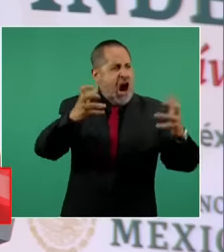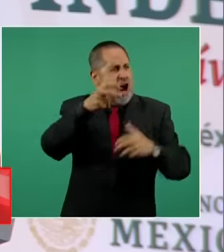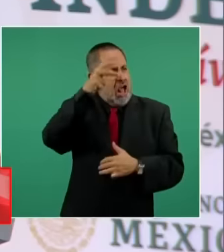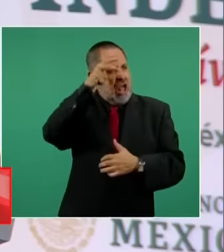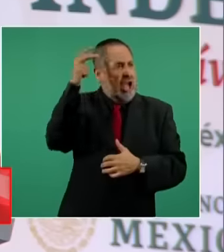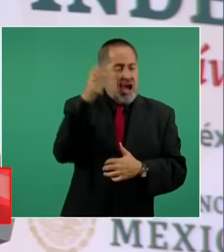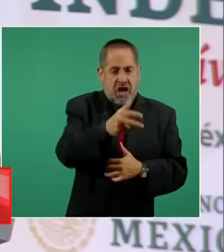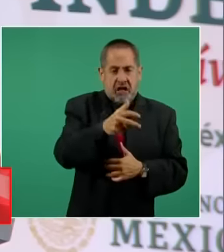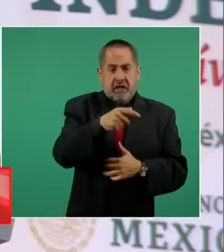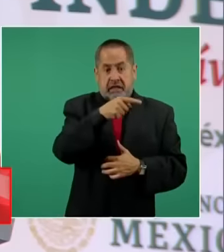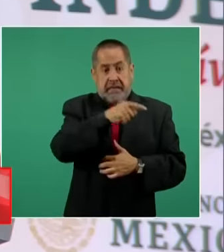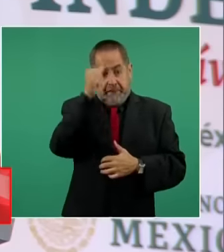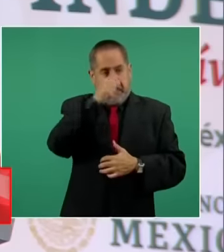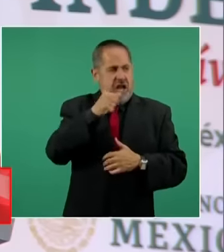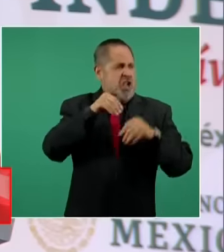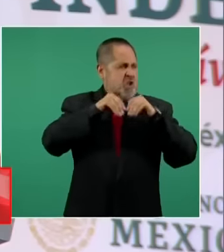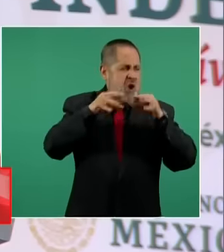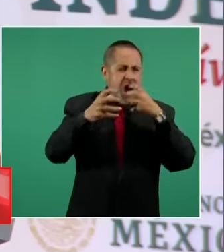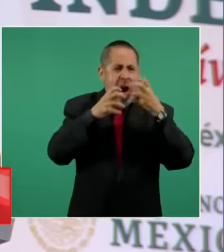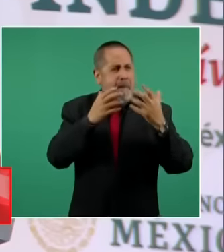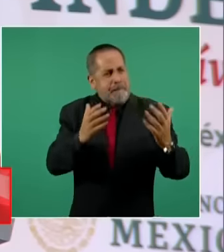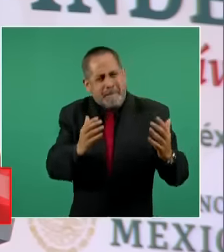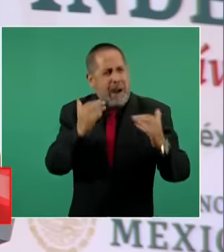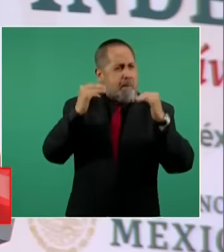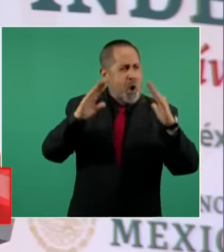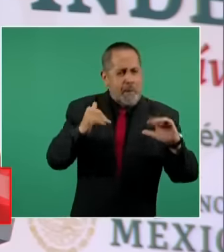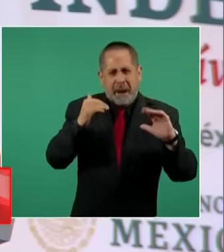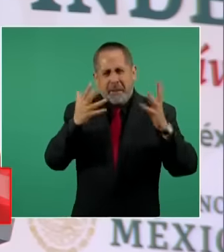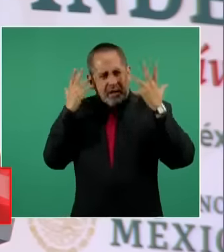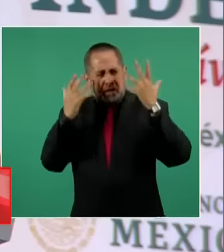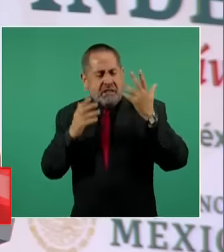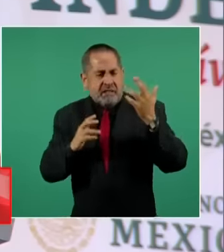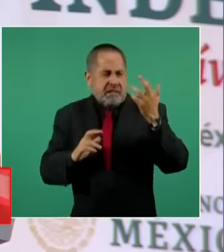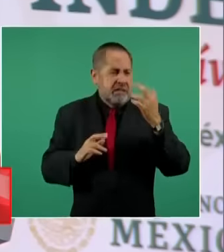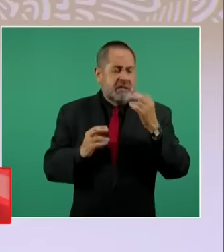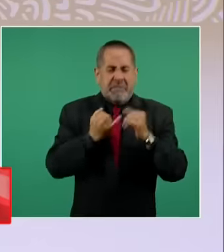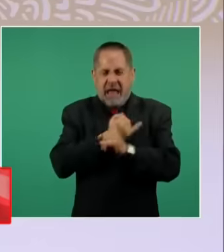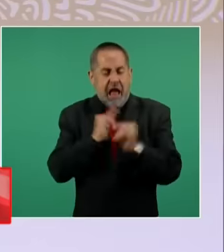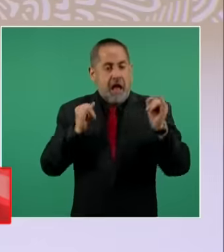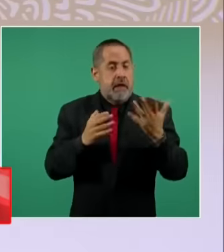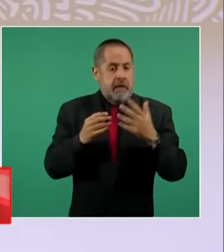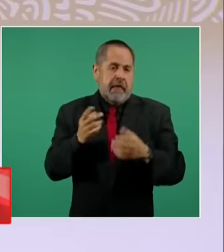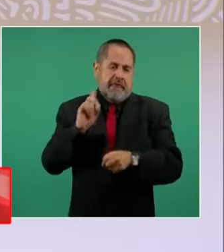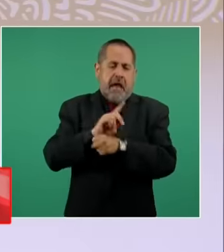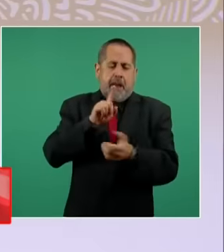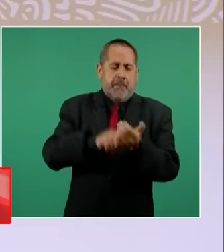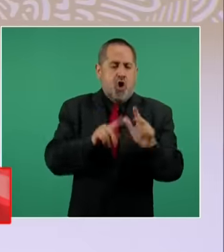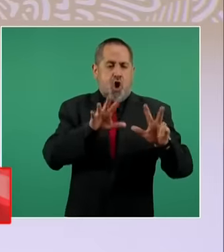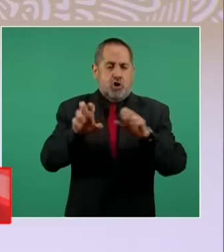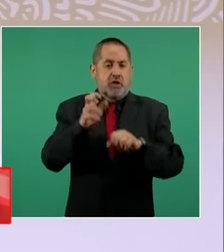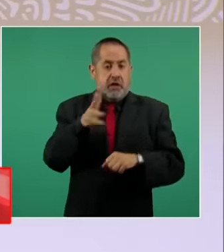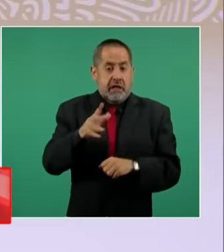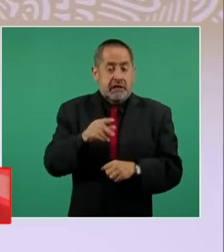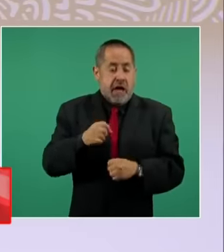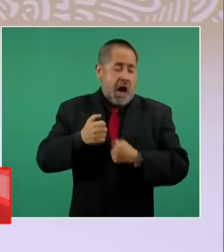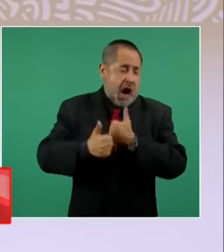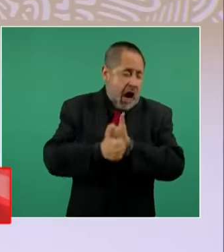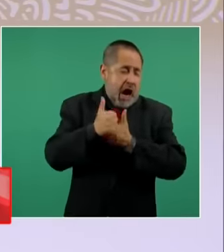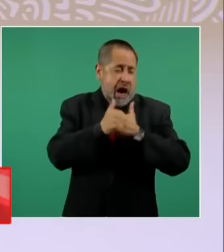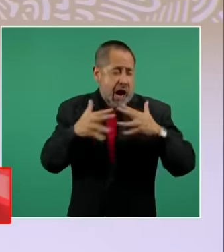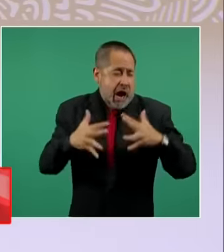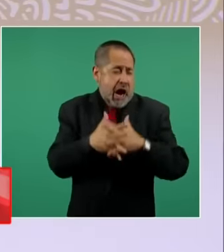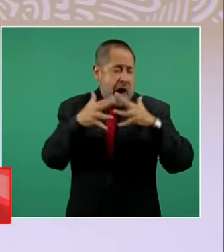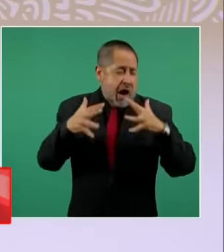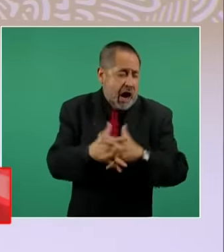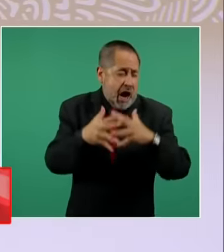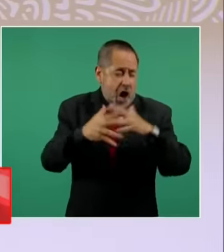protagonizado por el padre Miguel Hidalgo un día como hoy en 1810 y se consumara 11 años después con la